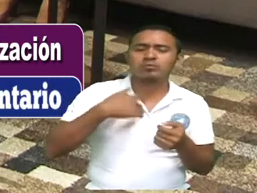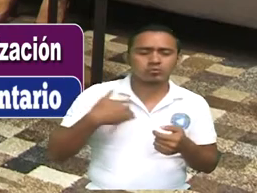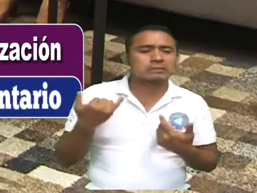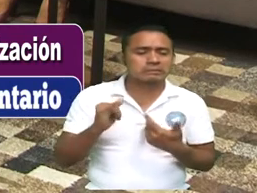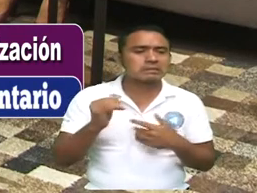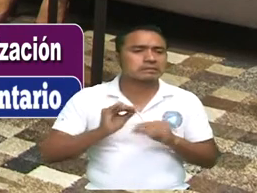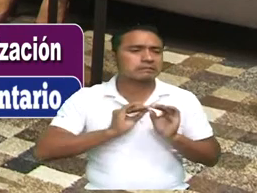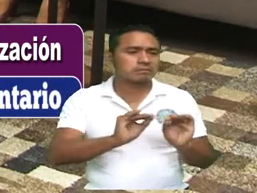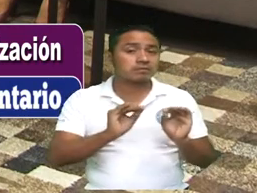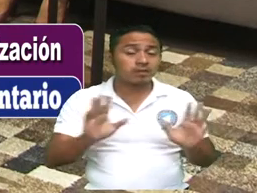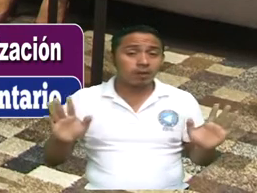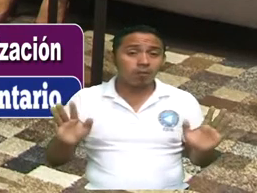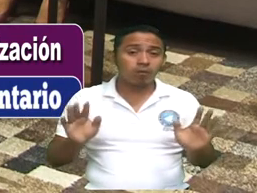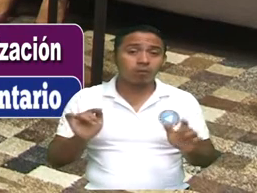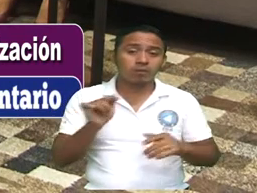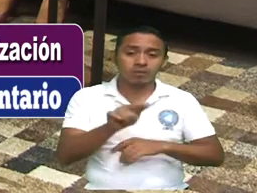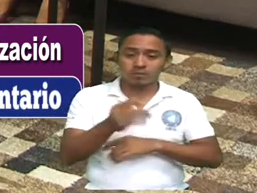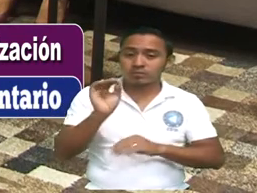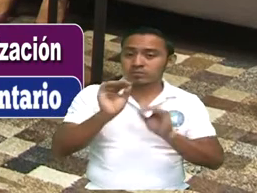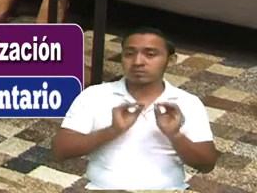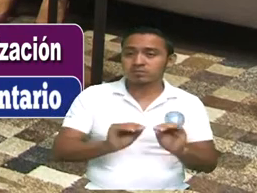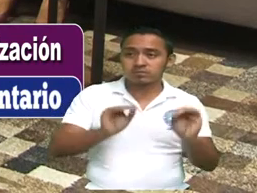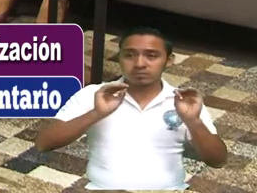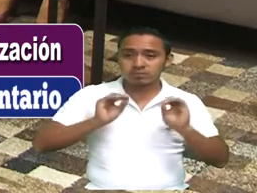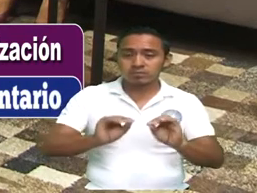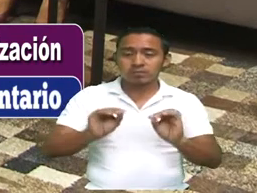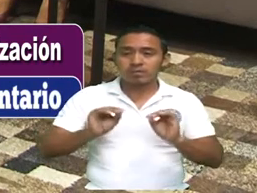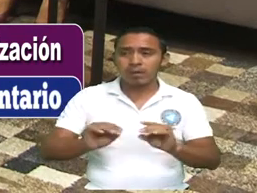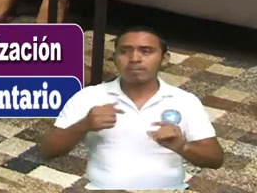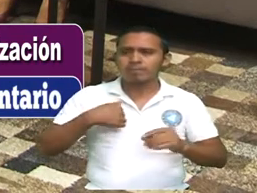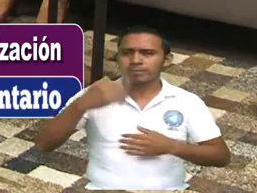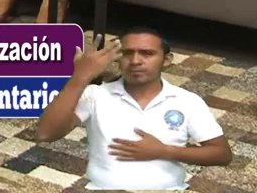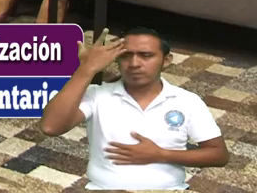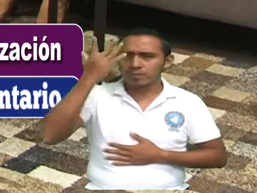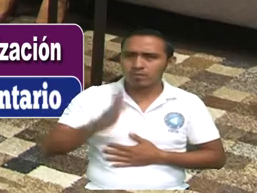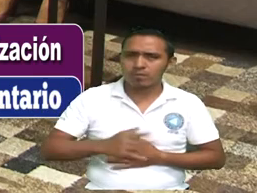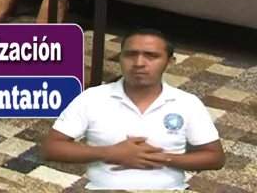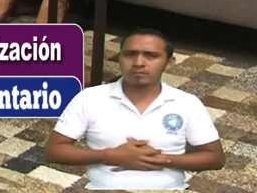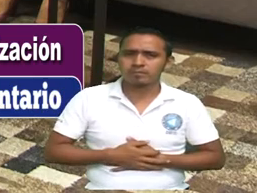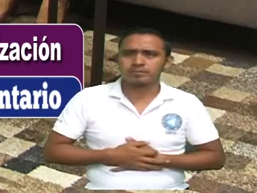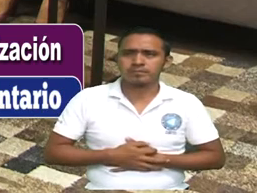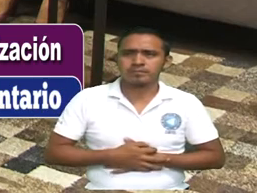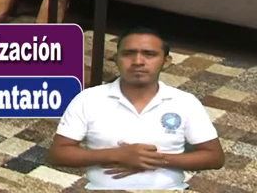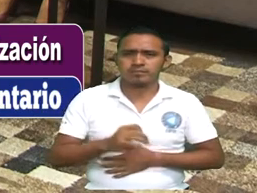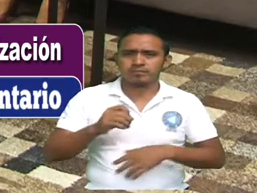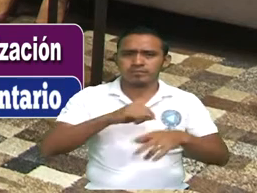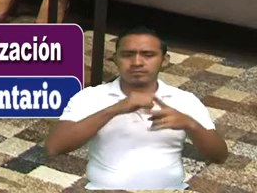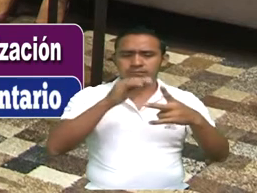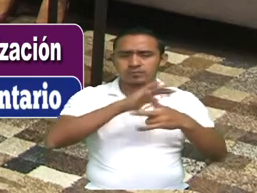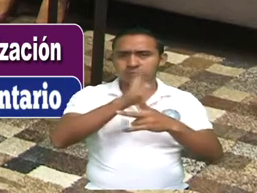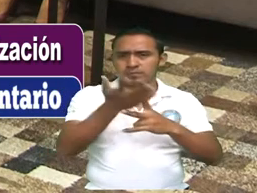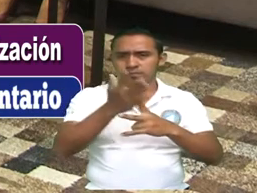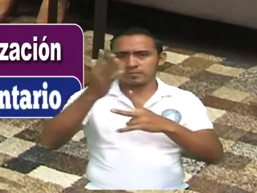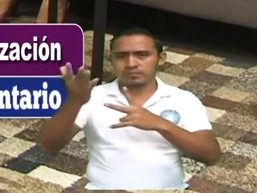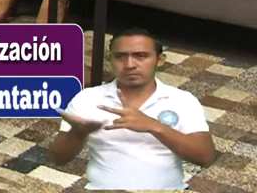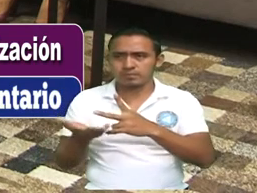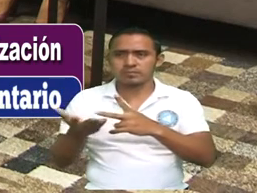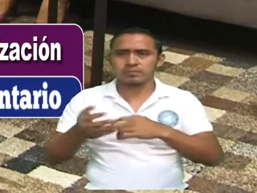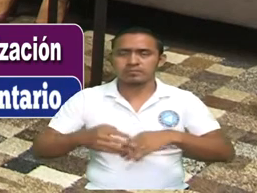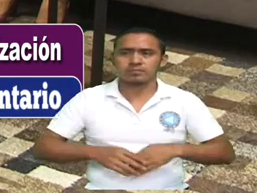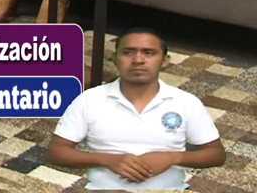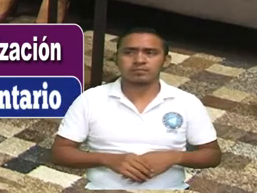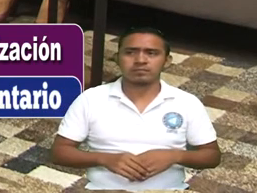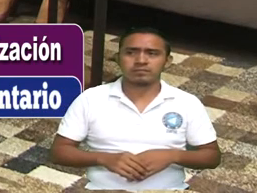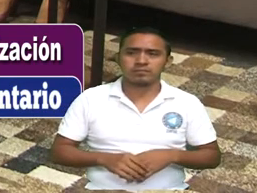en ese proceso de alfabetización, que según entiendo fueron como dos etapas. Una que fue